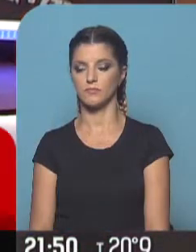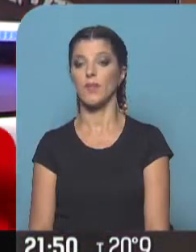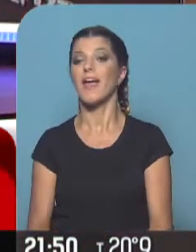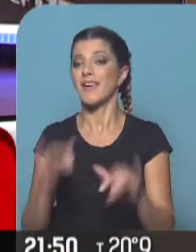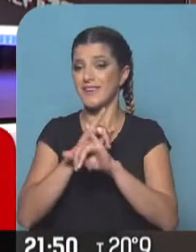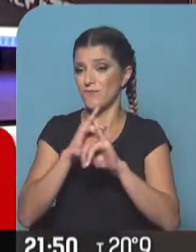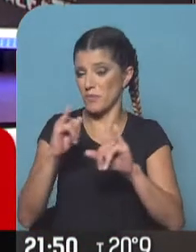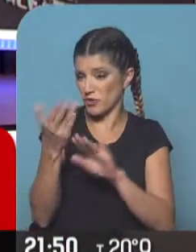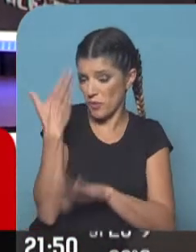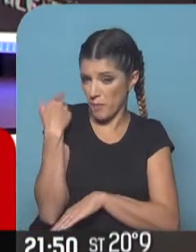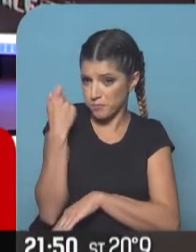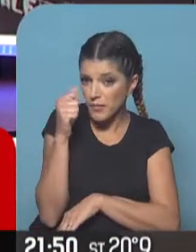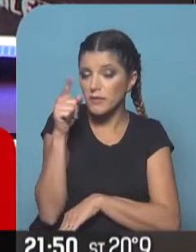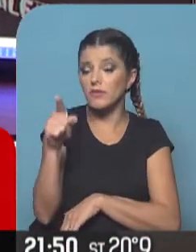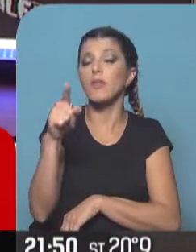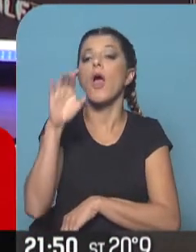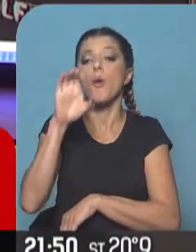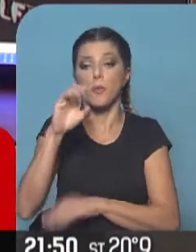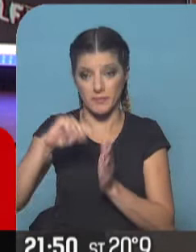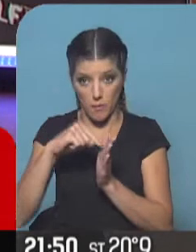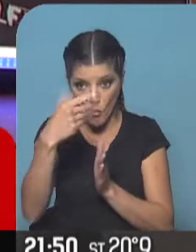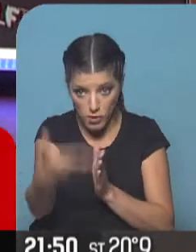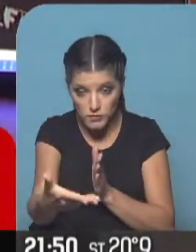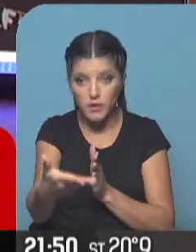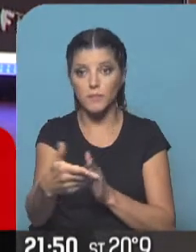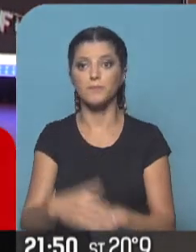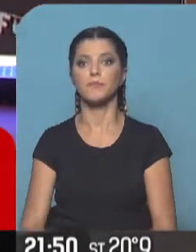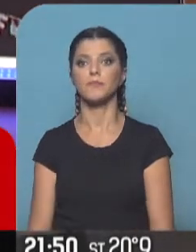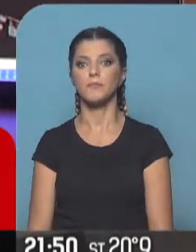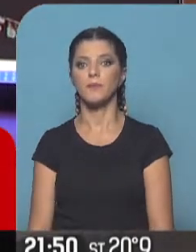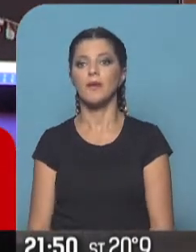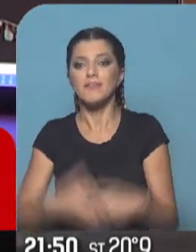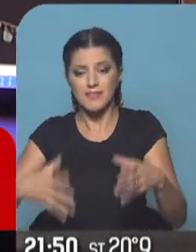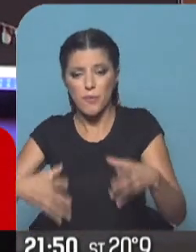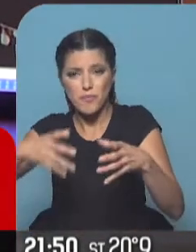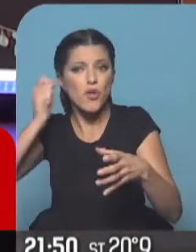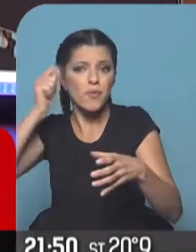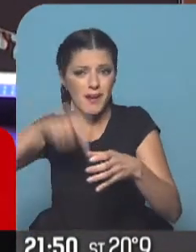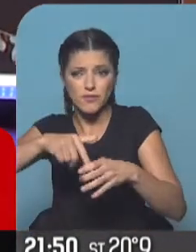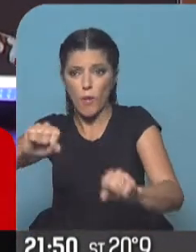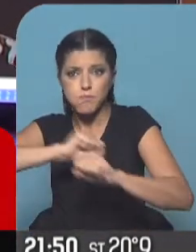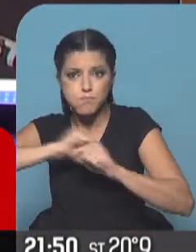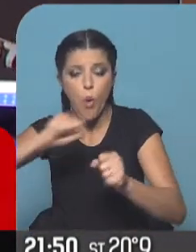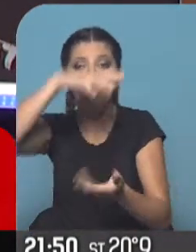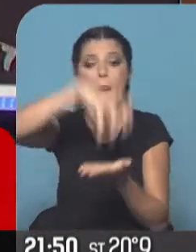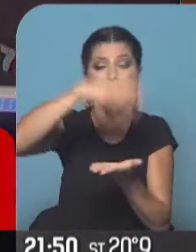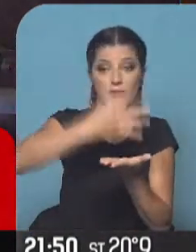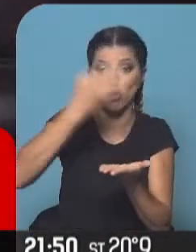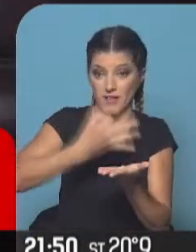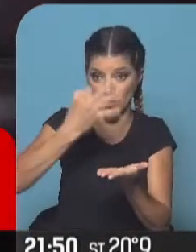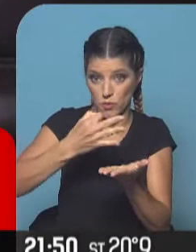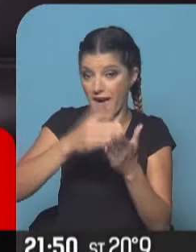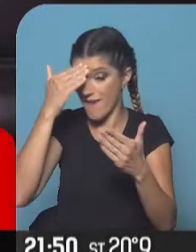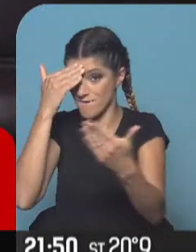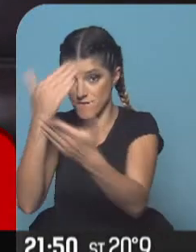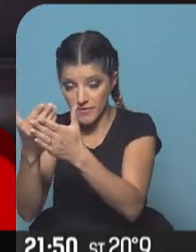noticia de último momento que viene desde la provincia de Buenos Aires. Explotaron bidones de nafta frente al Ministerio de Seguridad de la provincia